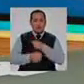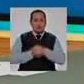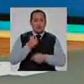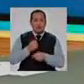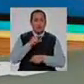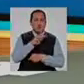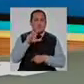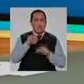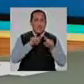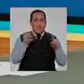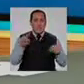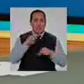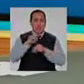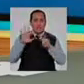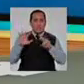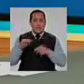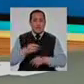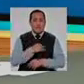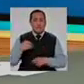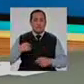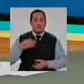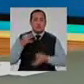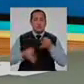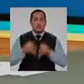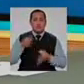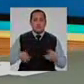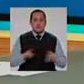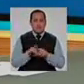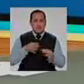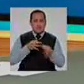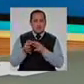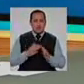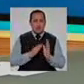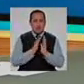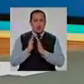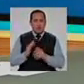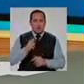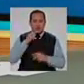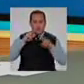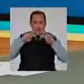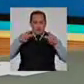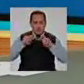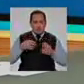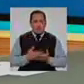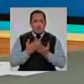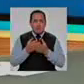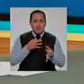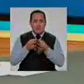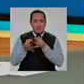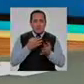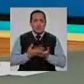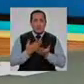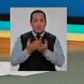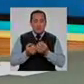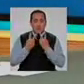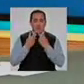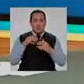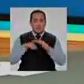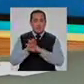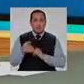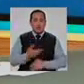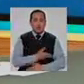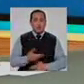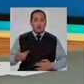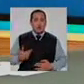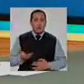y 2007, el ministro de Justicia, Daniel Figalo, dijo que ordenó una investigación para aclarar este hecho ocurrido en el gobierno